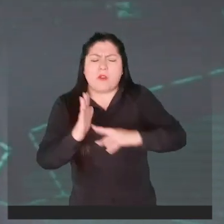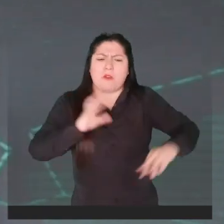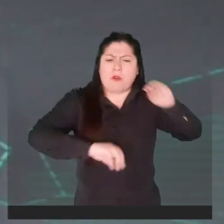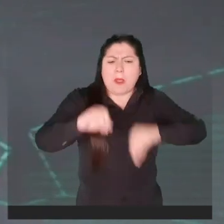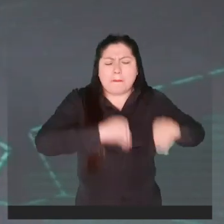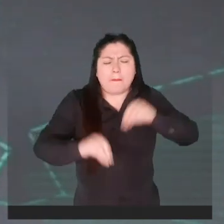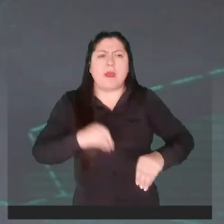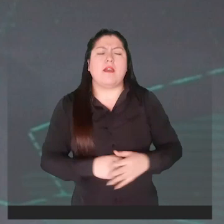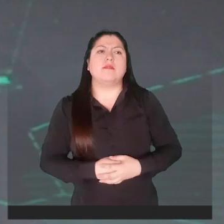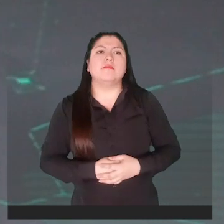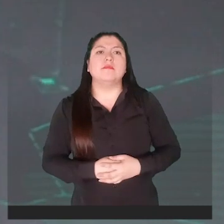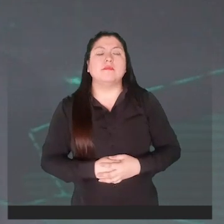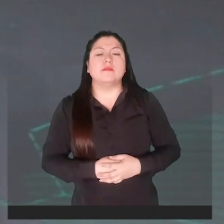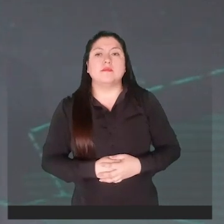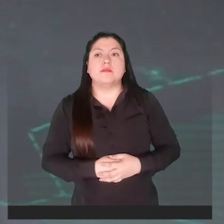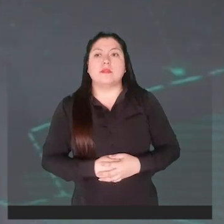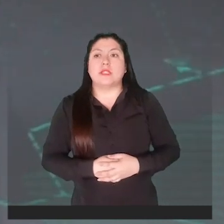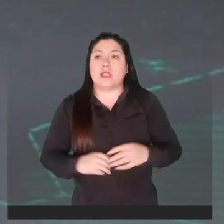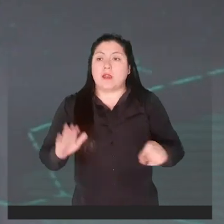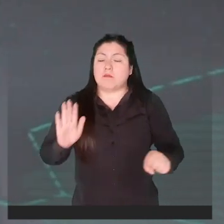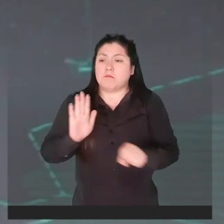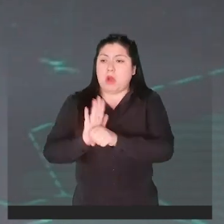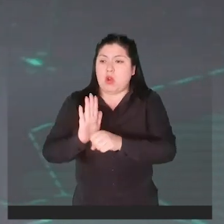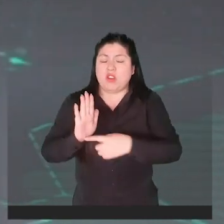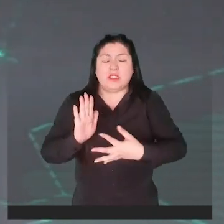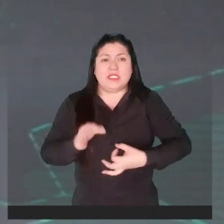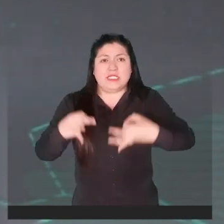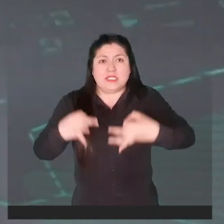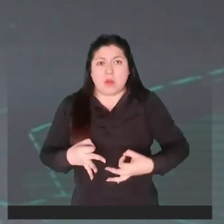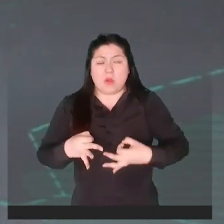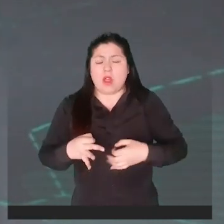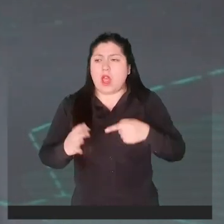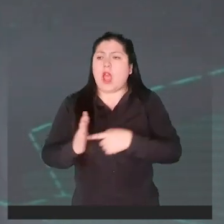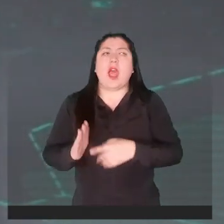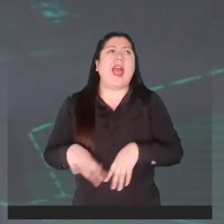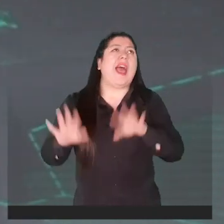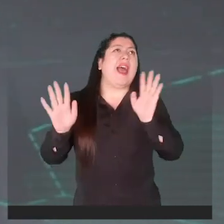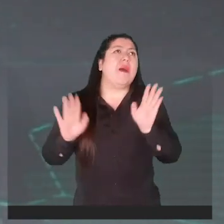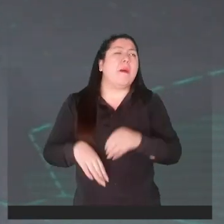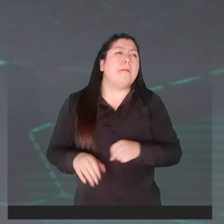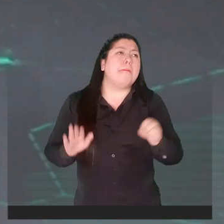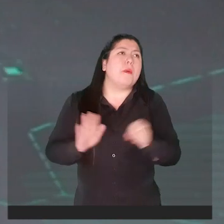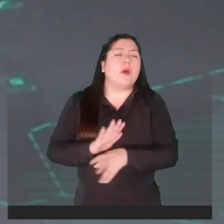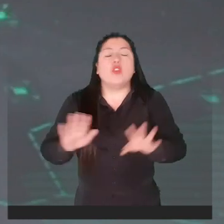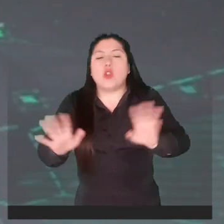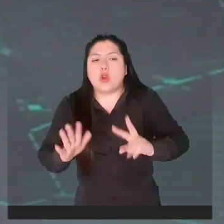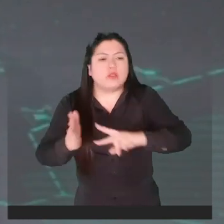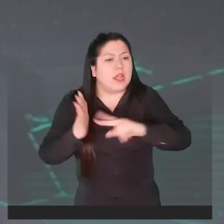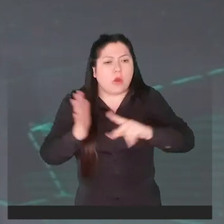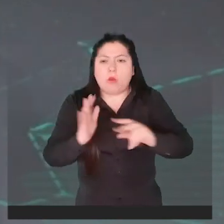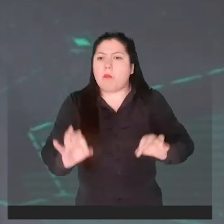de la tecnología. Los sellos de seguridad que acabamos de ver hoy no son tema menor. Tienen que ver con la